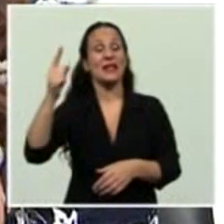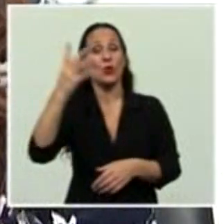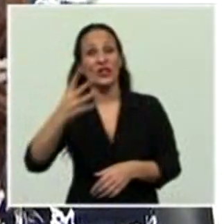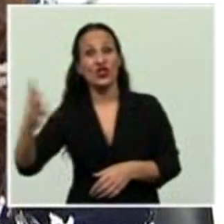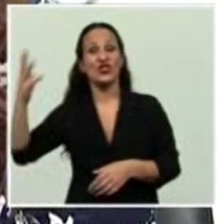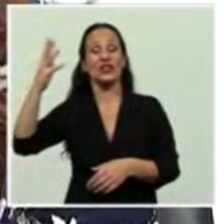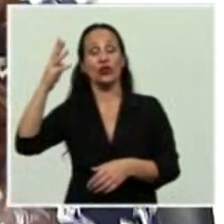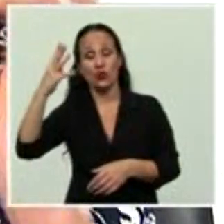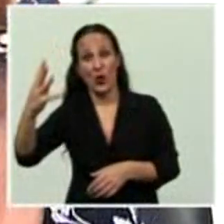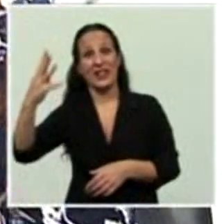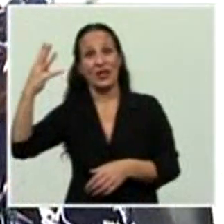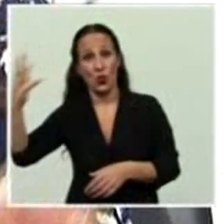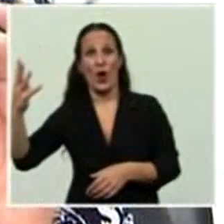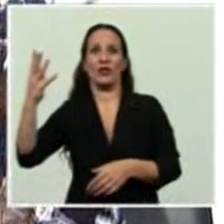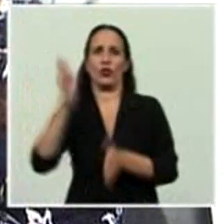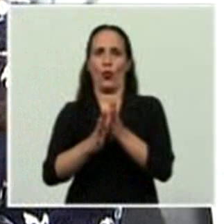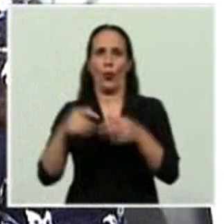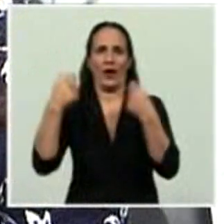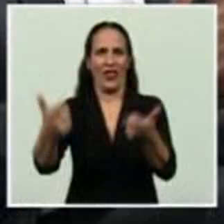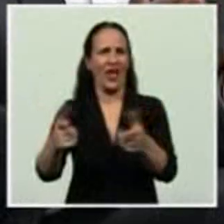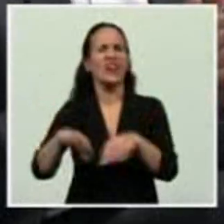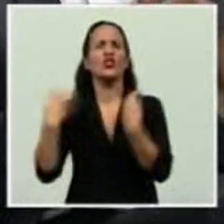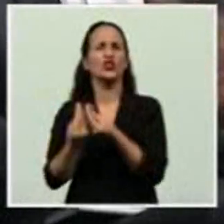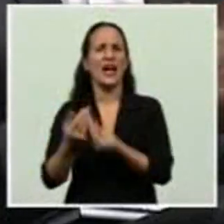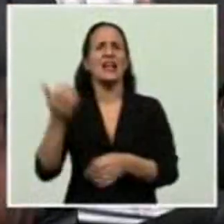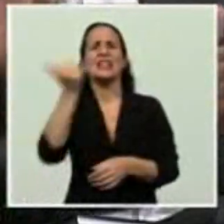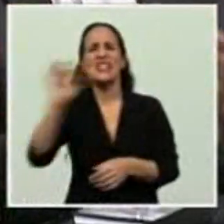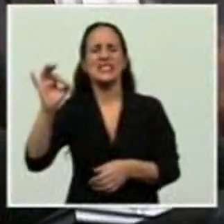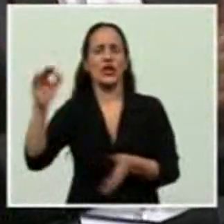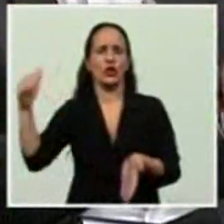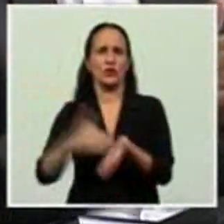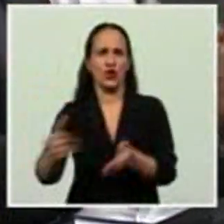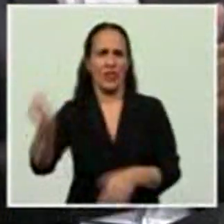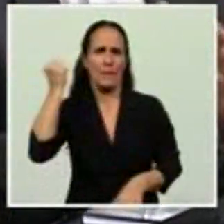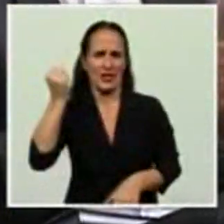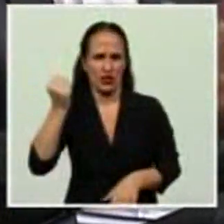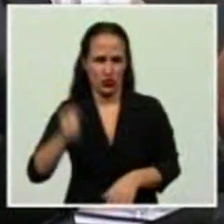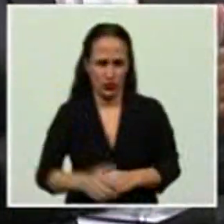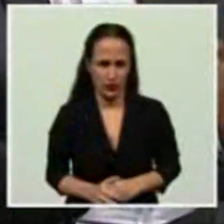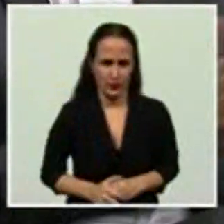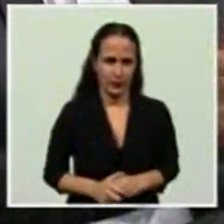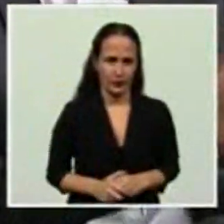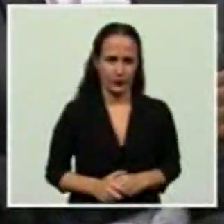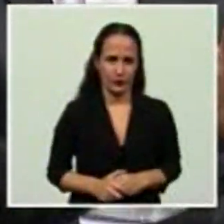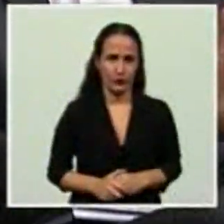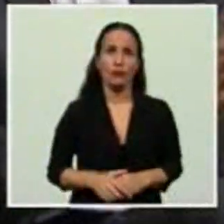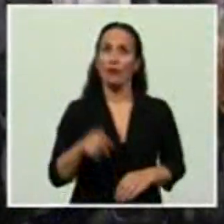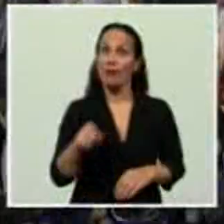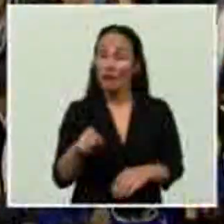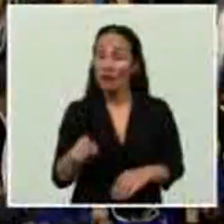66464 becas por casi 600 millones de pesos